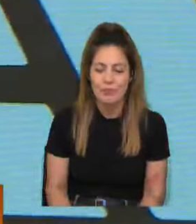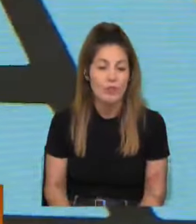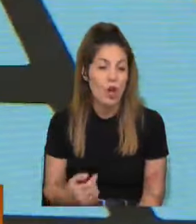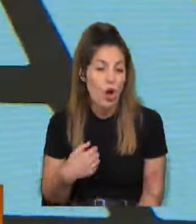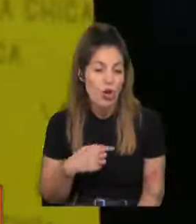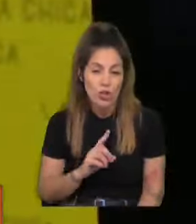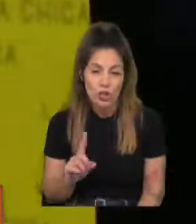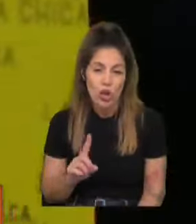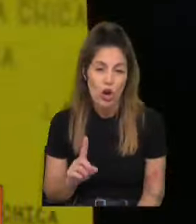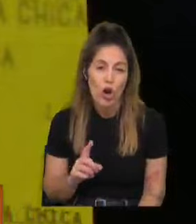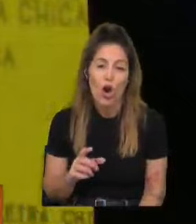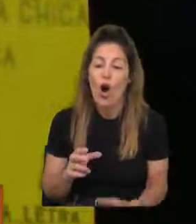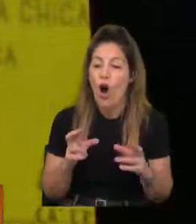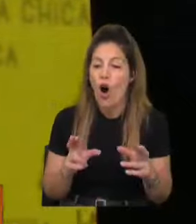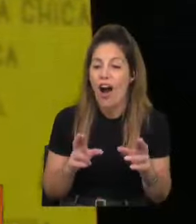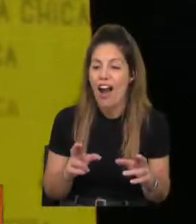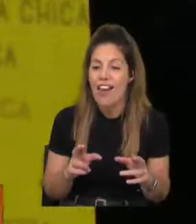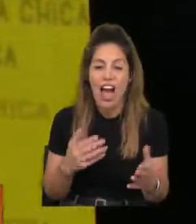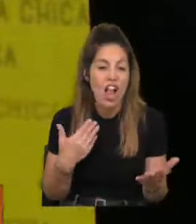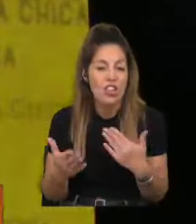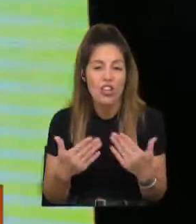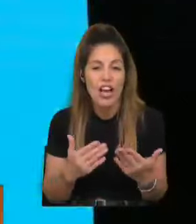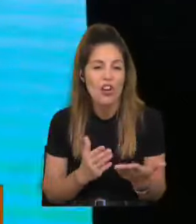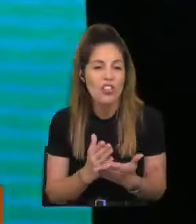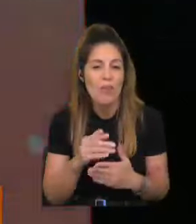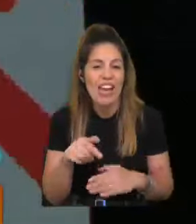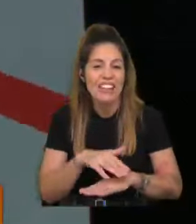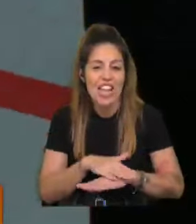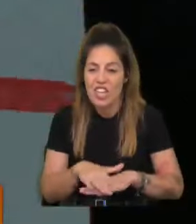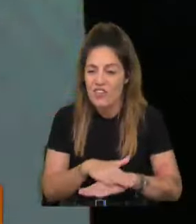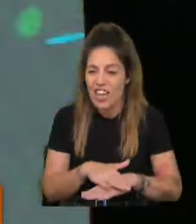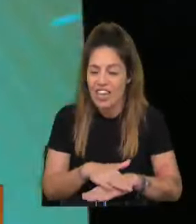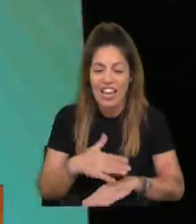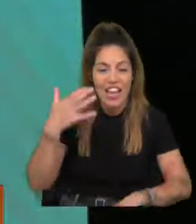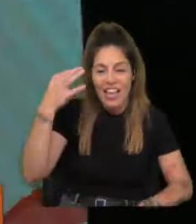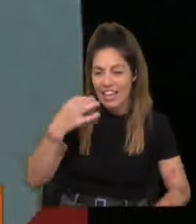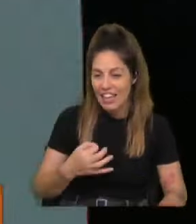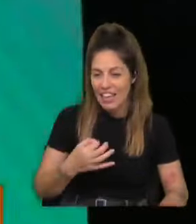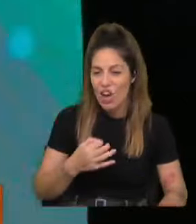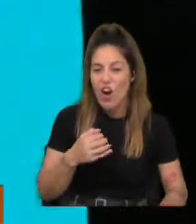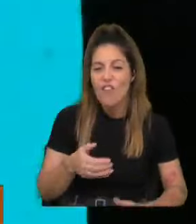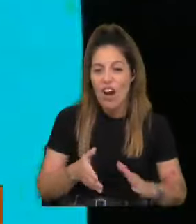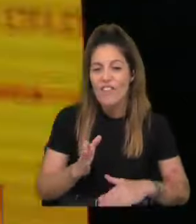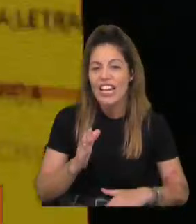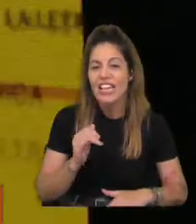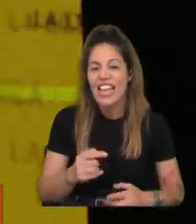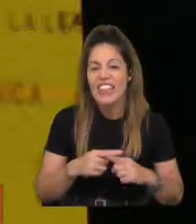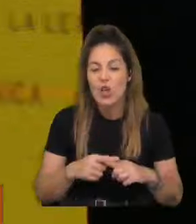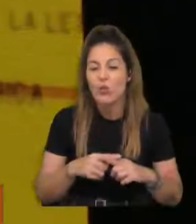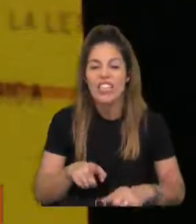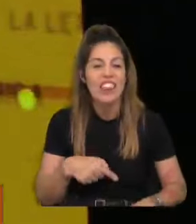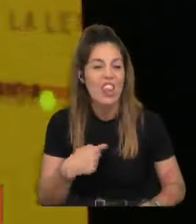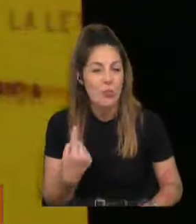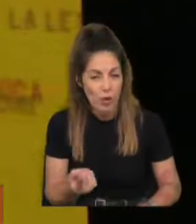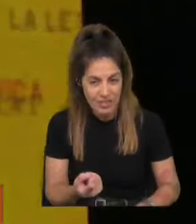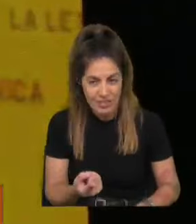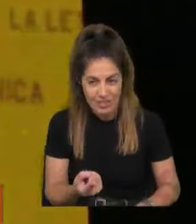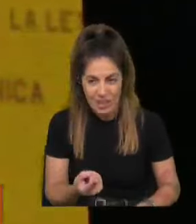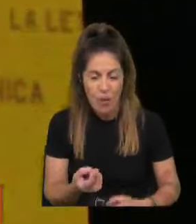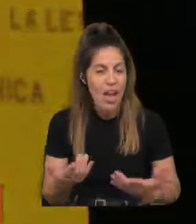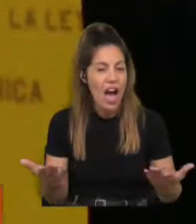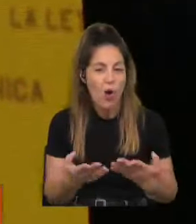a ver Ojalá los diálogos fueran siempre a este nivel creo que va a haber que discutir después porque